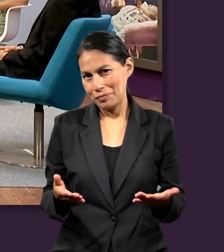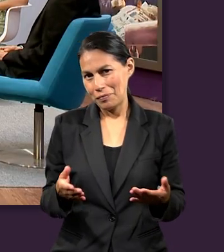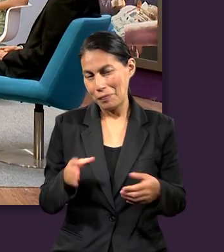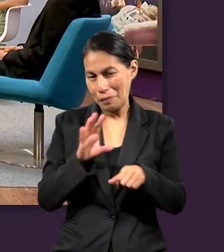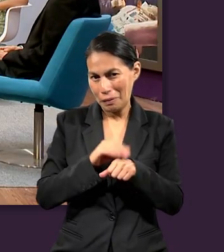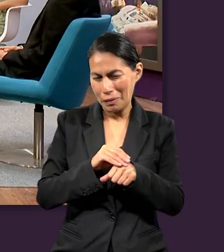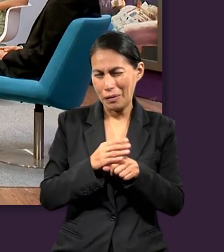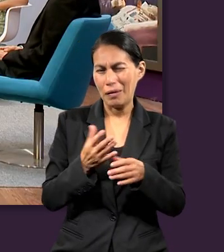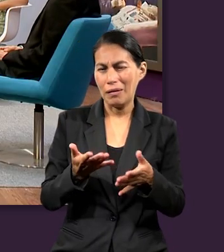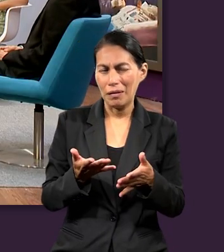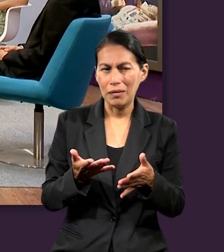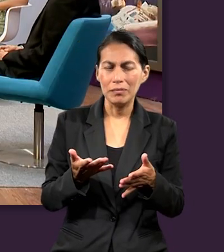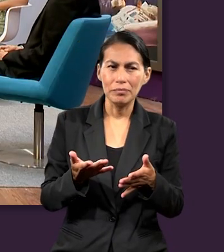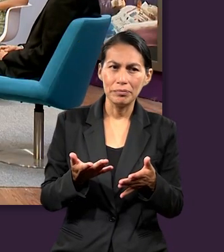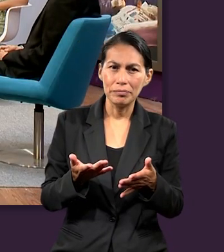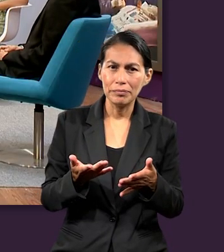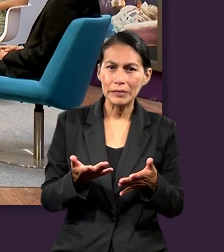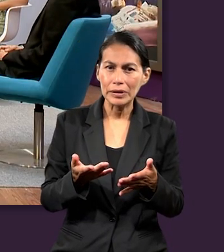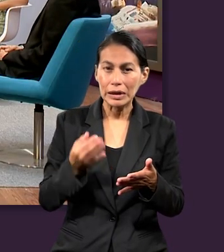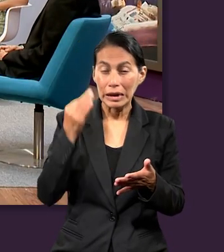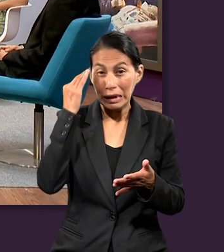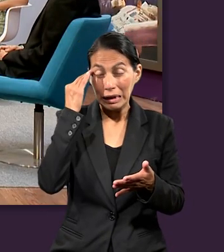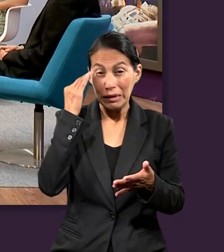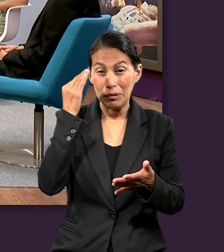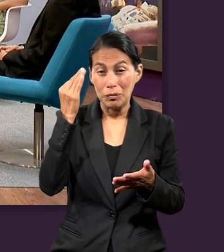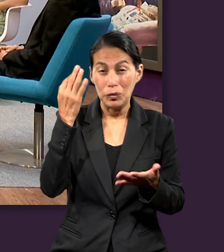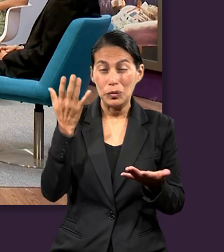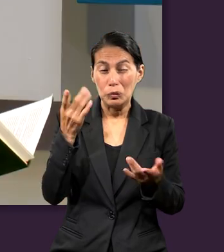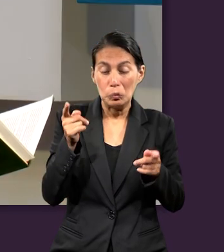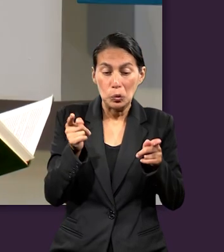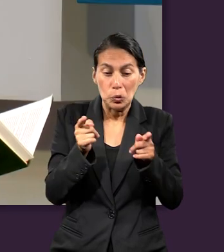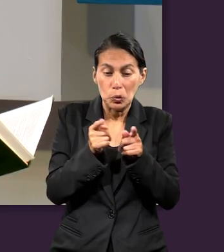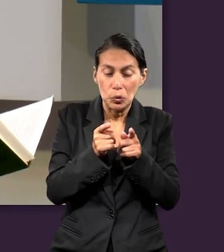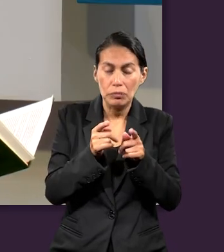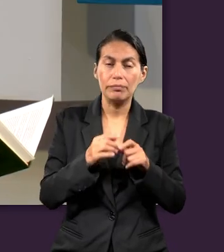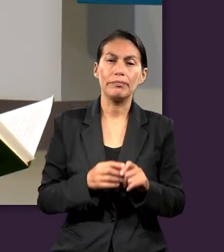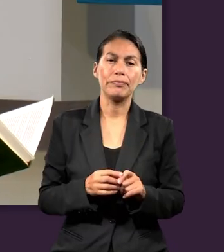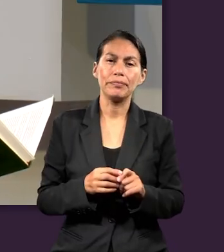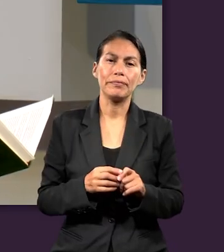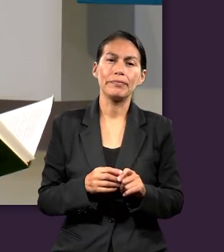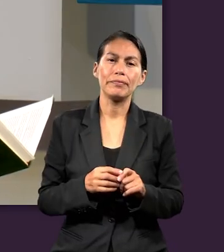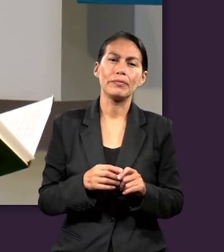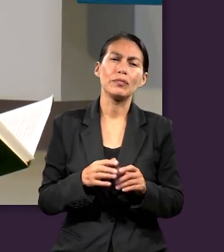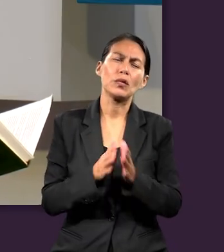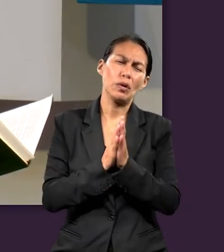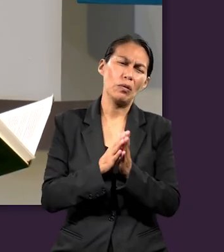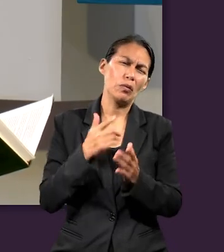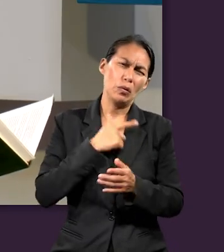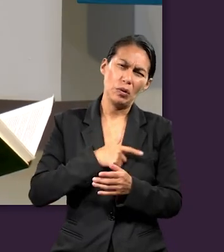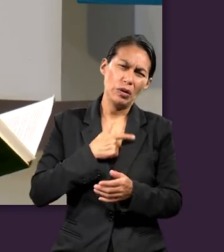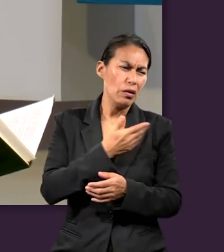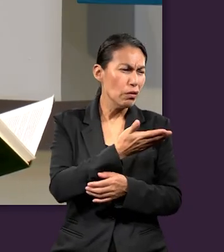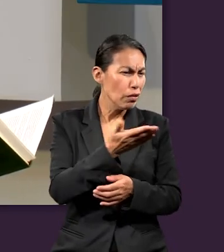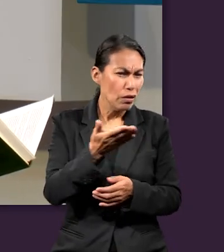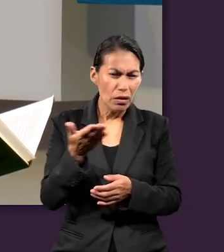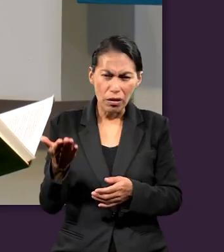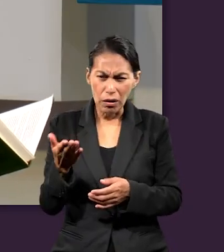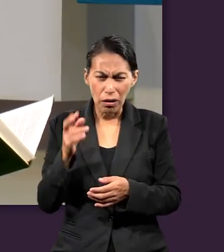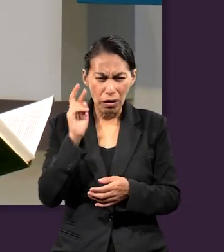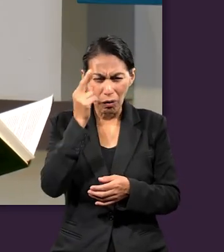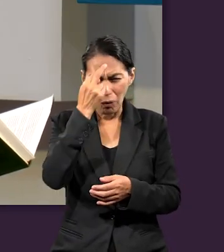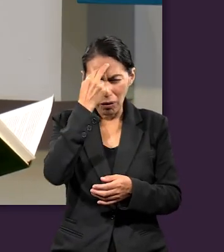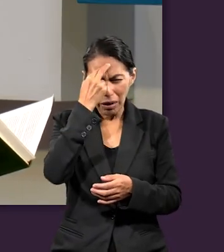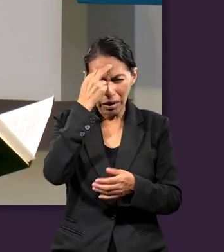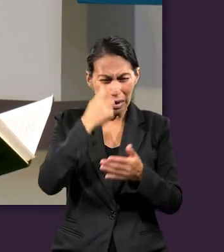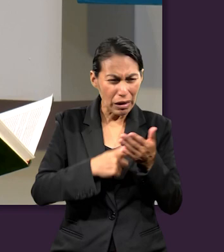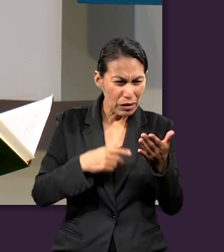abrir un poquito más porque debido a que el tiempo de estos repasos siempre es corto me gustaría que ustedes aportaran de